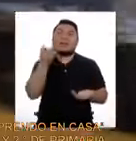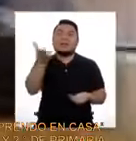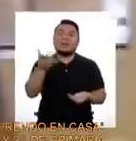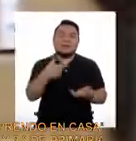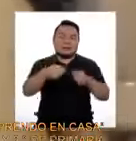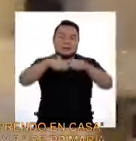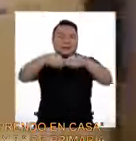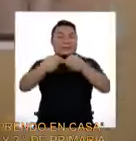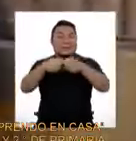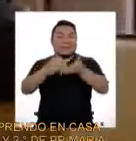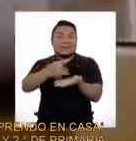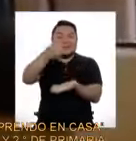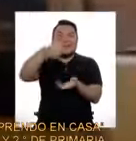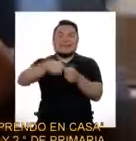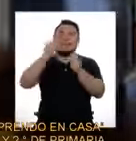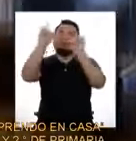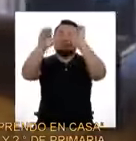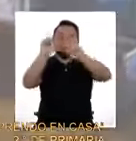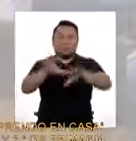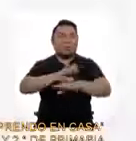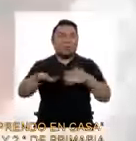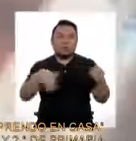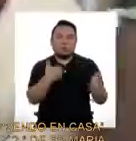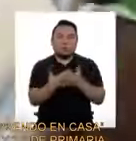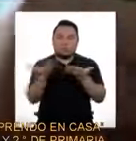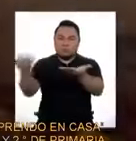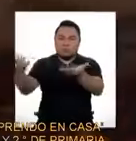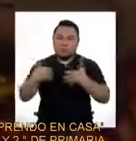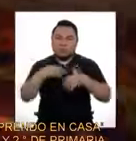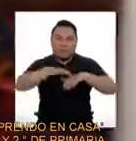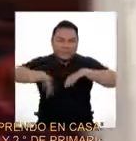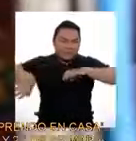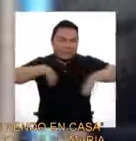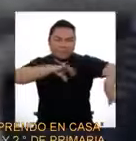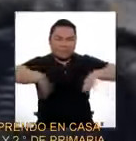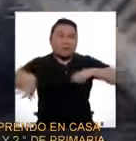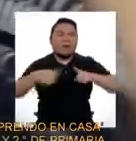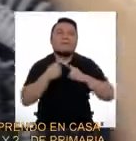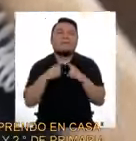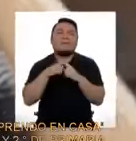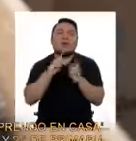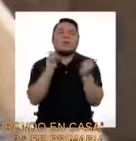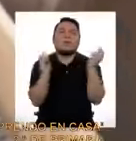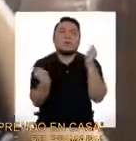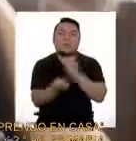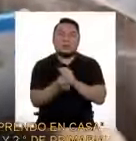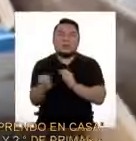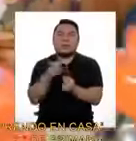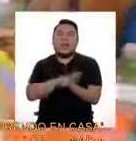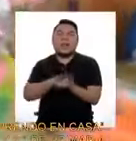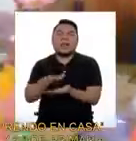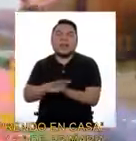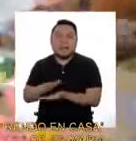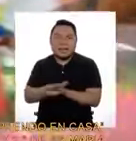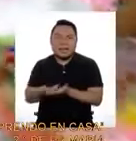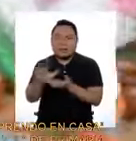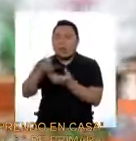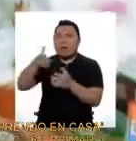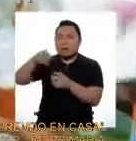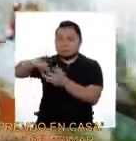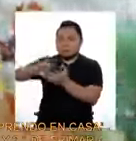la transformación de todos los productos reciclados que lleguen a nuestras manos. Después de un proceso, por supuesto, de limpieza y desinfección, nosotros le